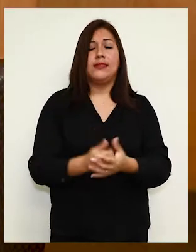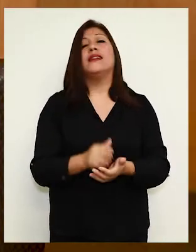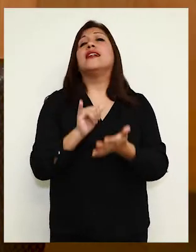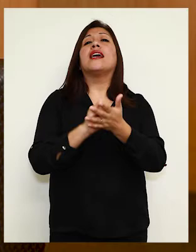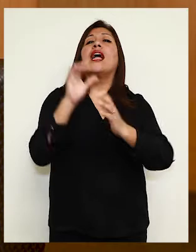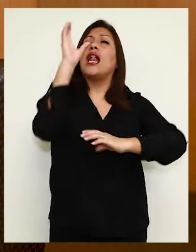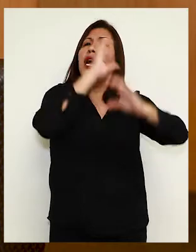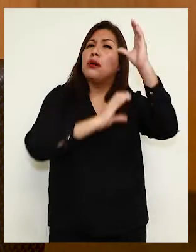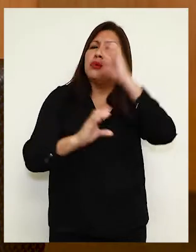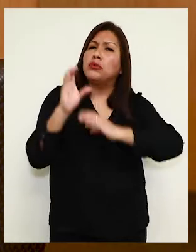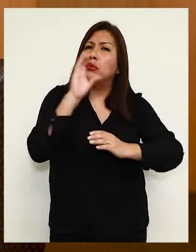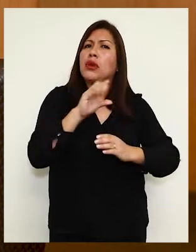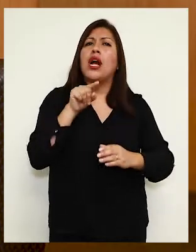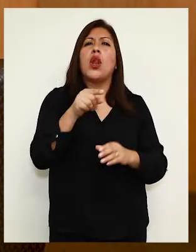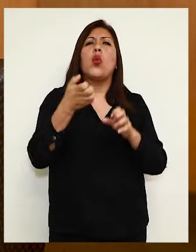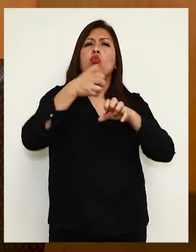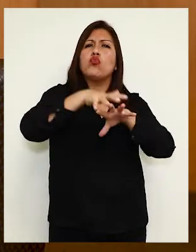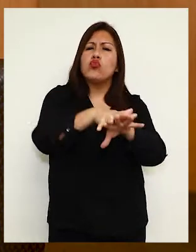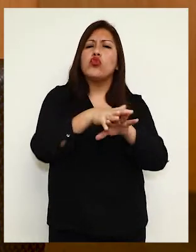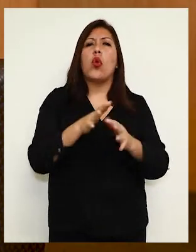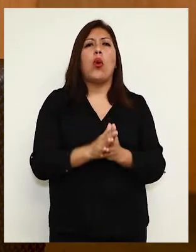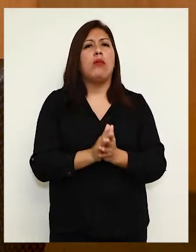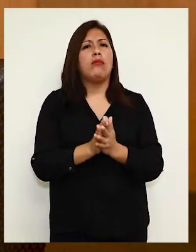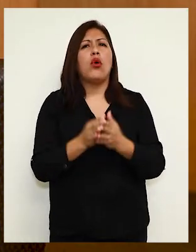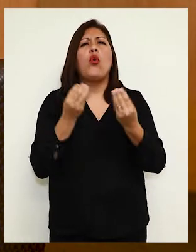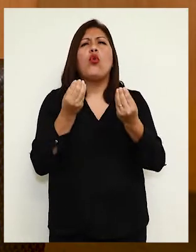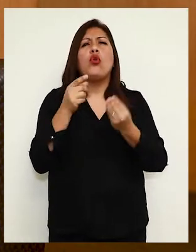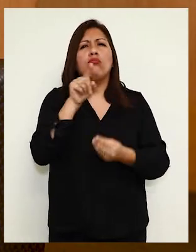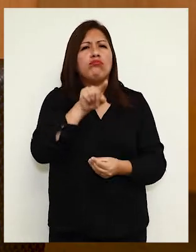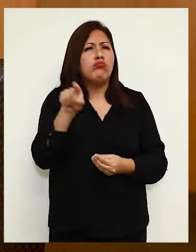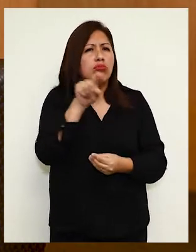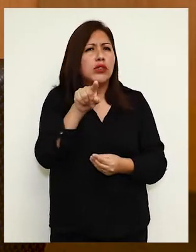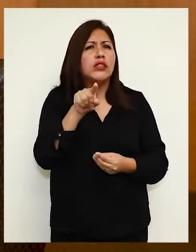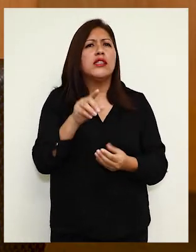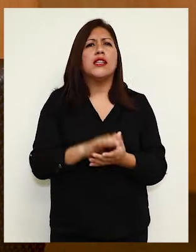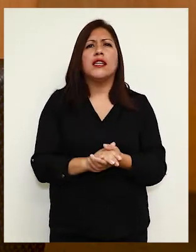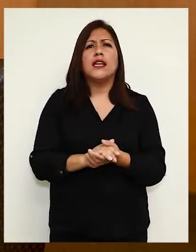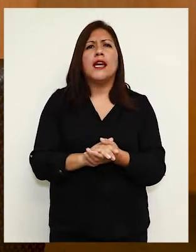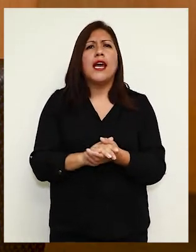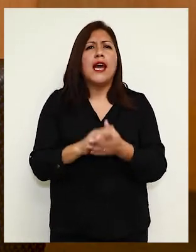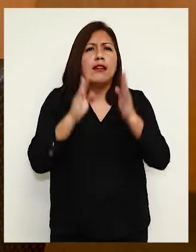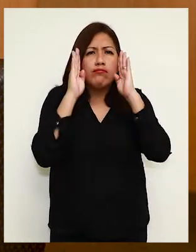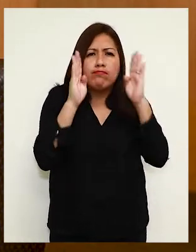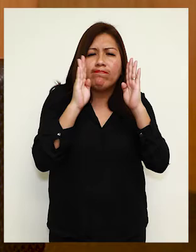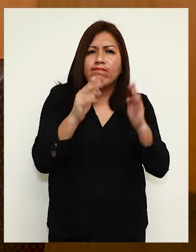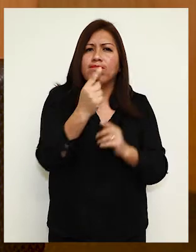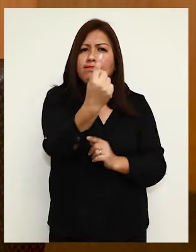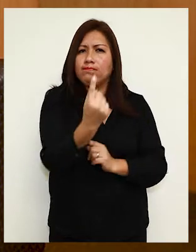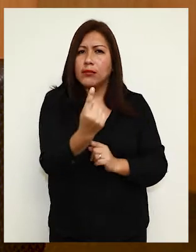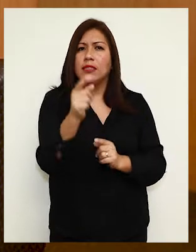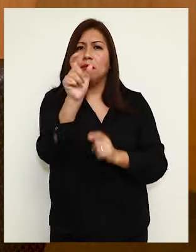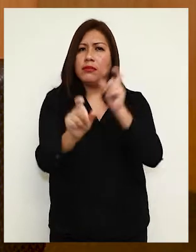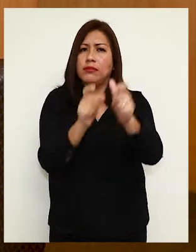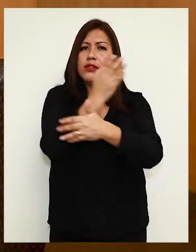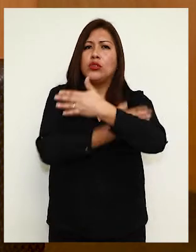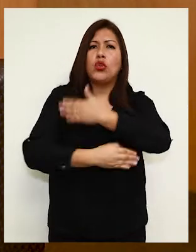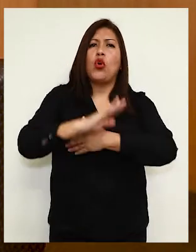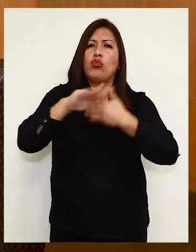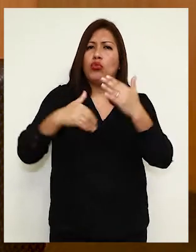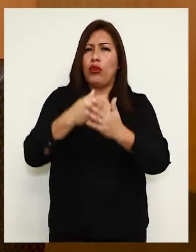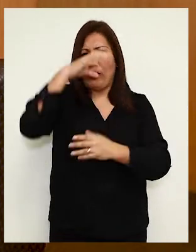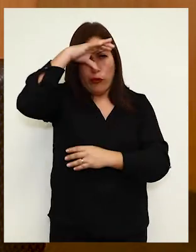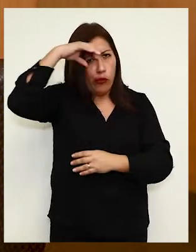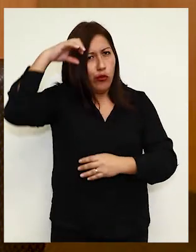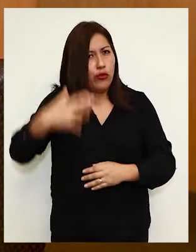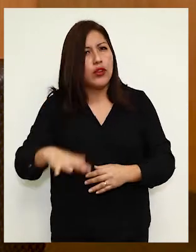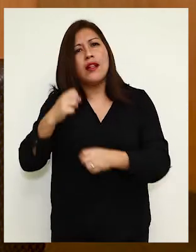esta búsqueda de la consolidación de la institución, ¿cómo está siendo recepcionada o percibida por las personas con discapacidad todo el